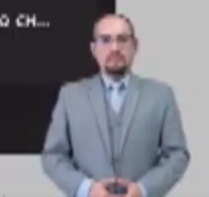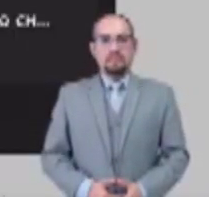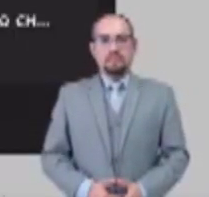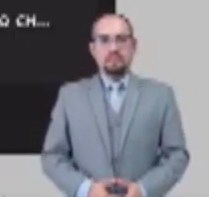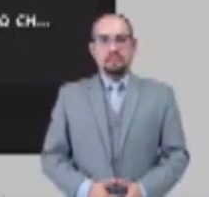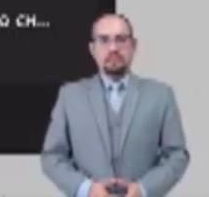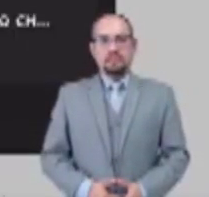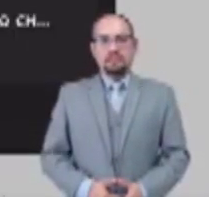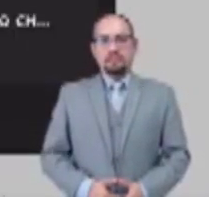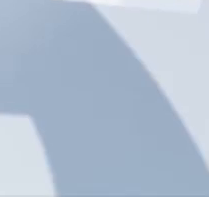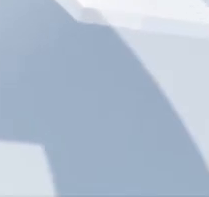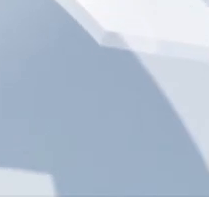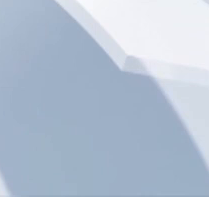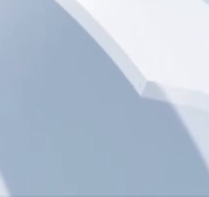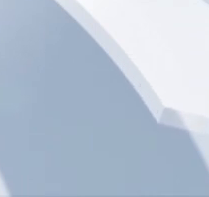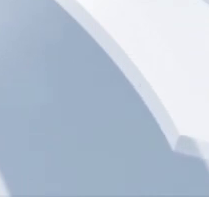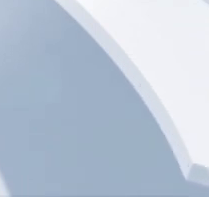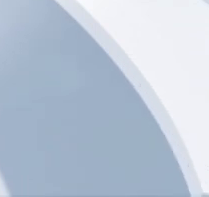día